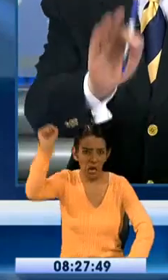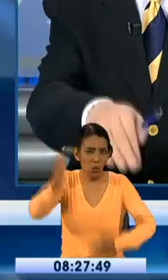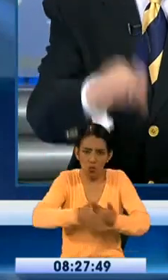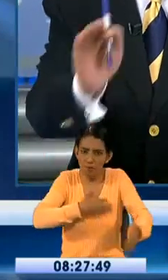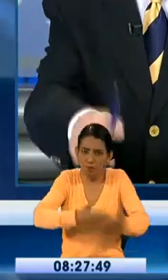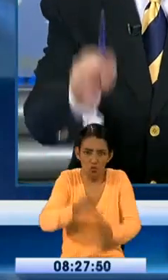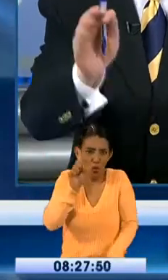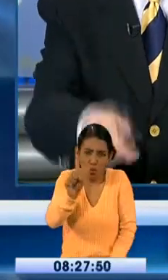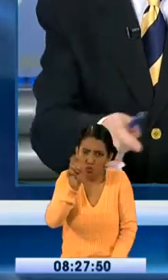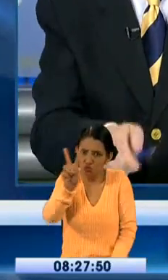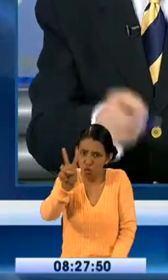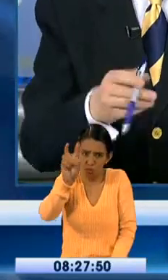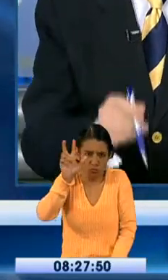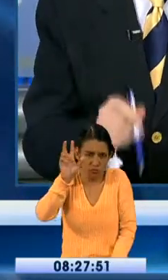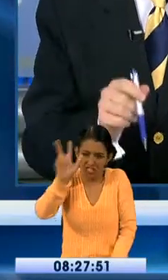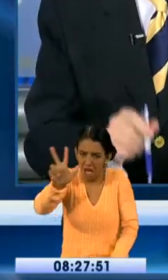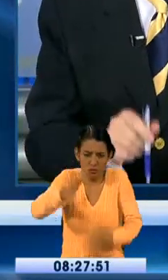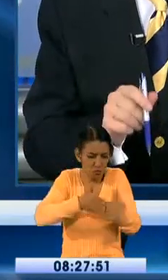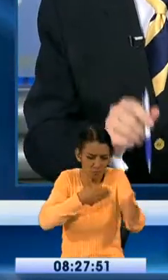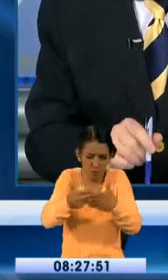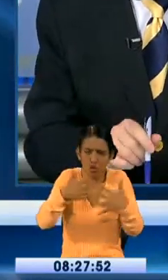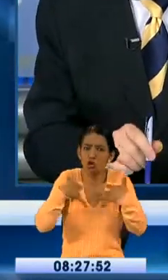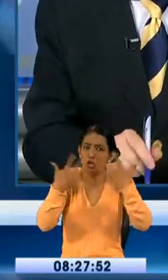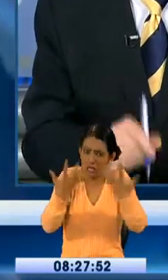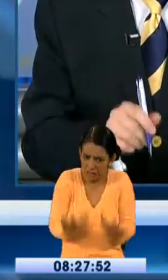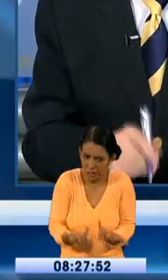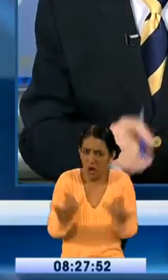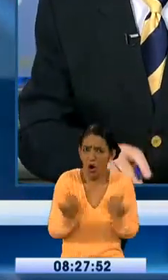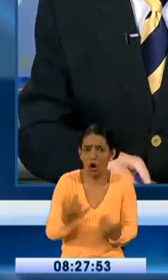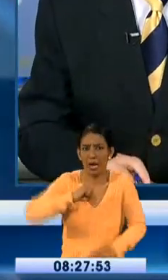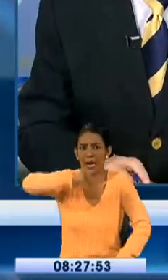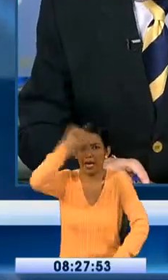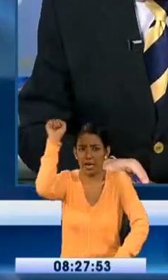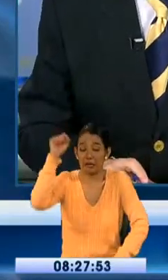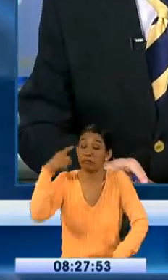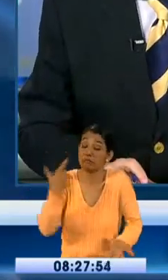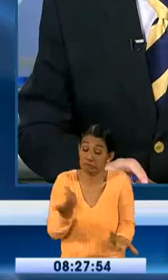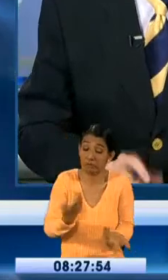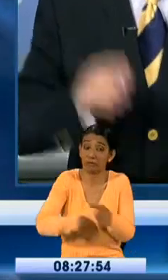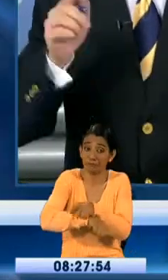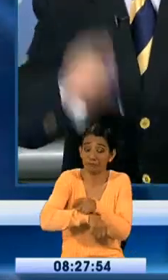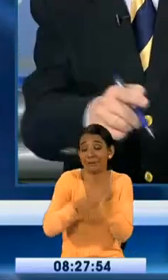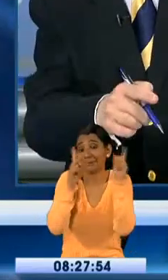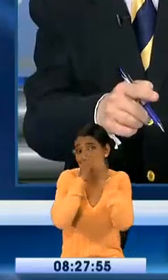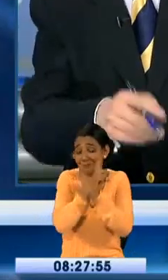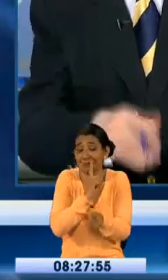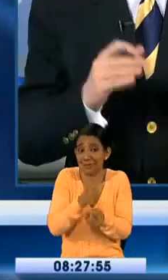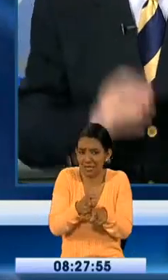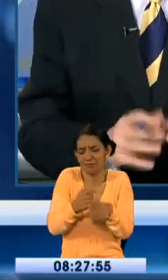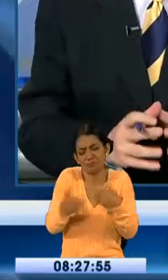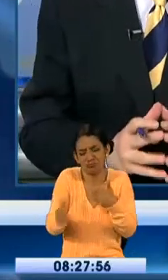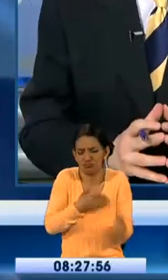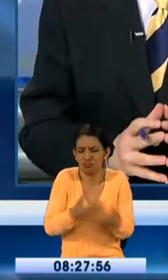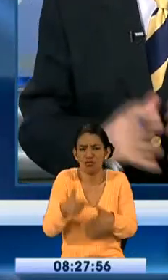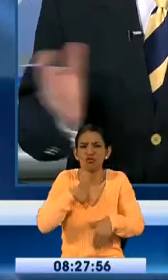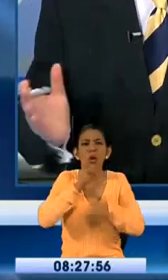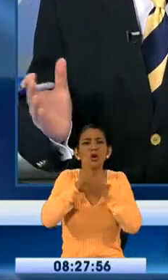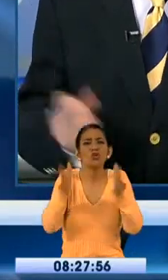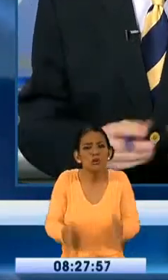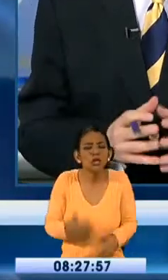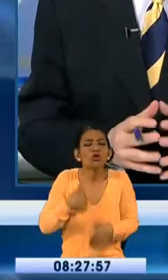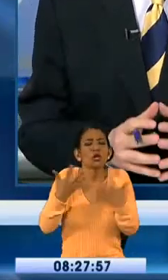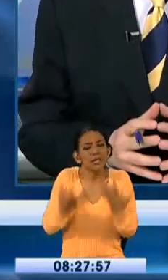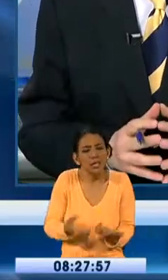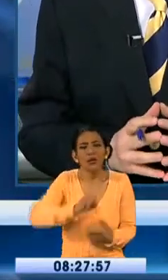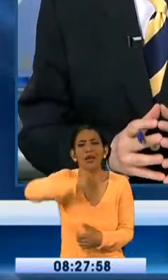con 1, con 2, con 3. Hoy el partido es difícil, pero Ecuador sabrá salir adelante. Y como ecuatoriano, quiero que gane. Así que,